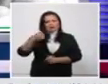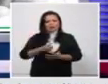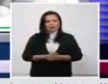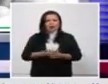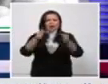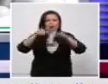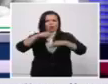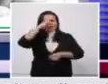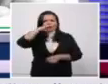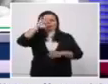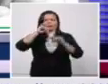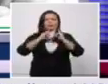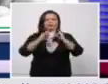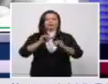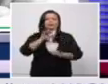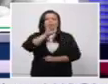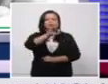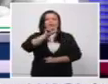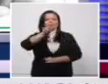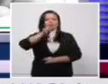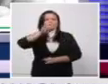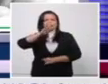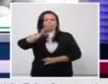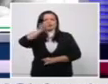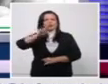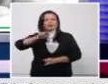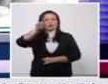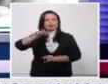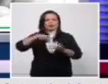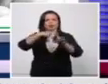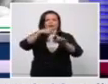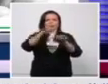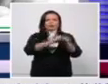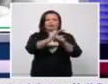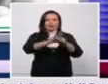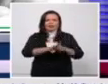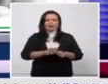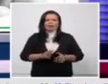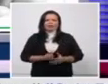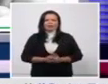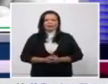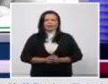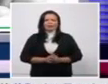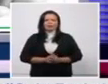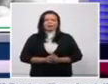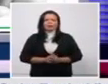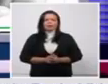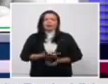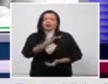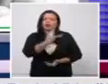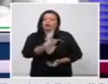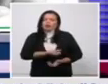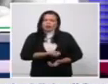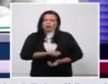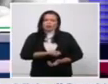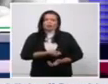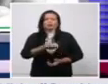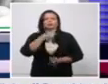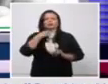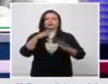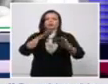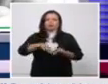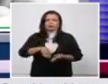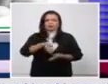Nación reportó 823 nuevos pacientes diagnosticados con la COVID-19. COVID-19. Lamentablemente, 4 fallecidos